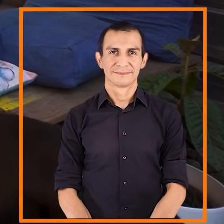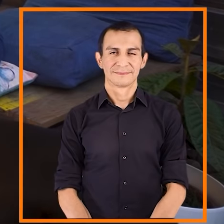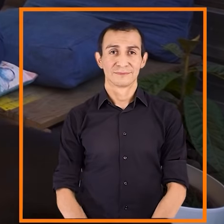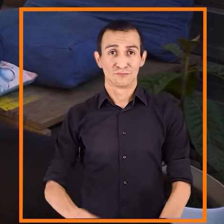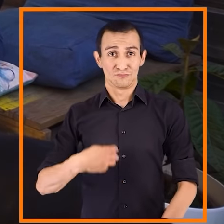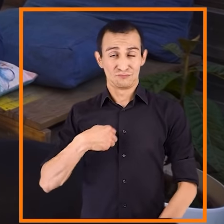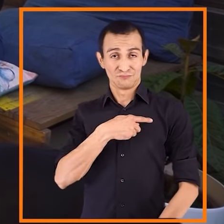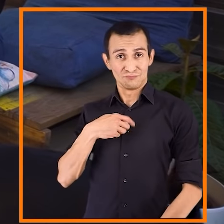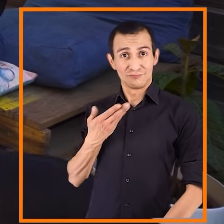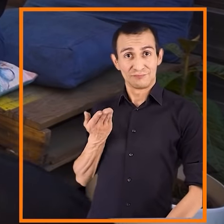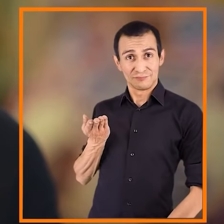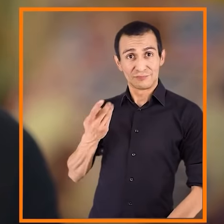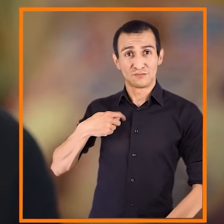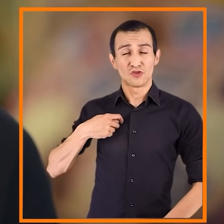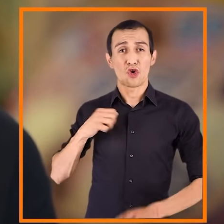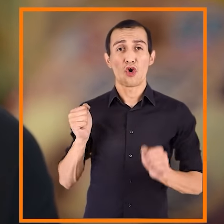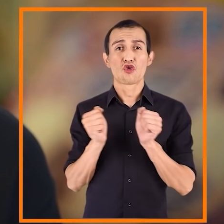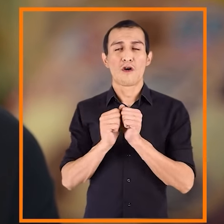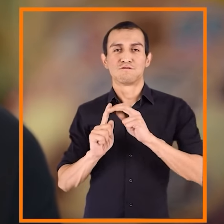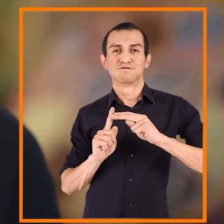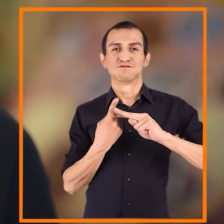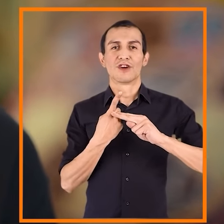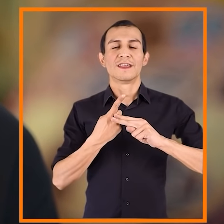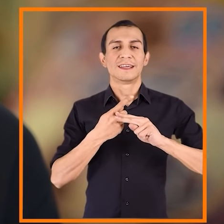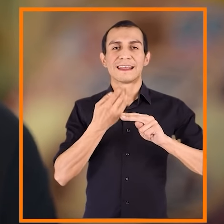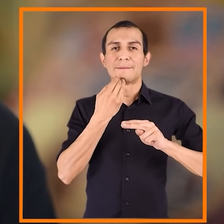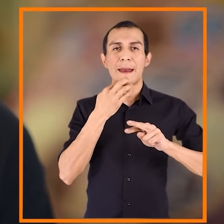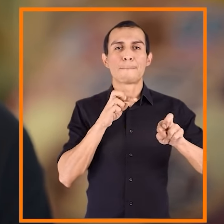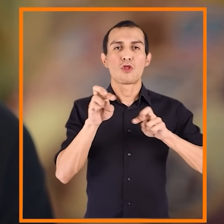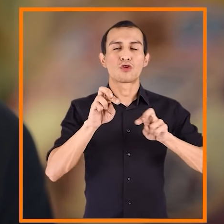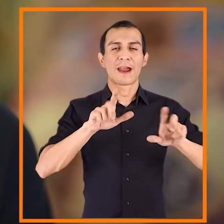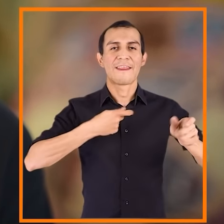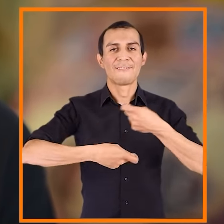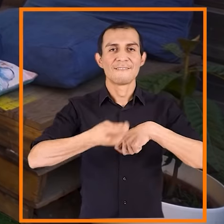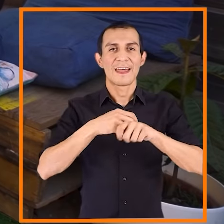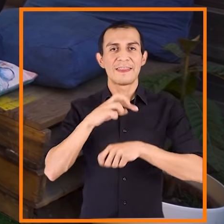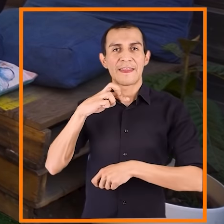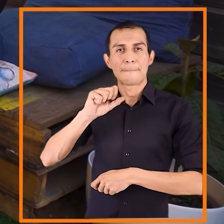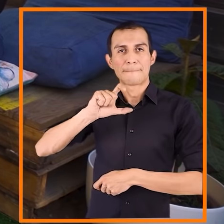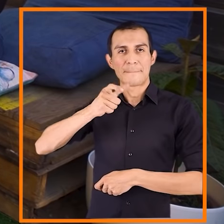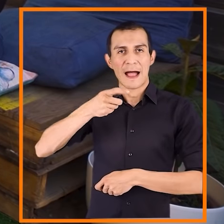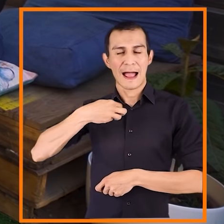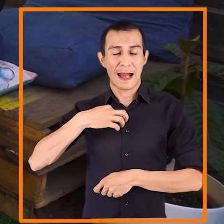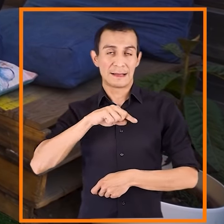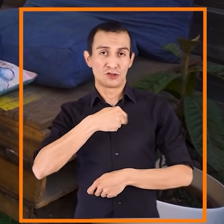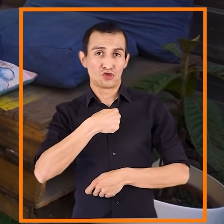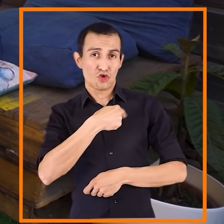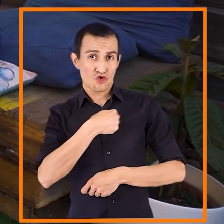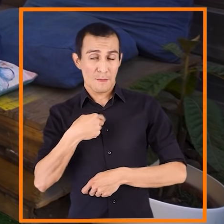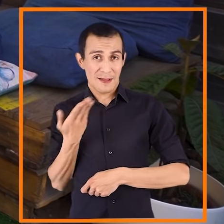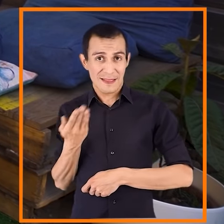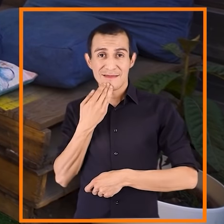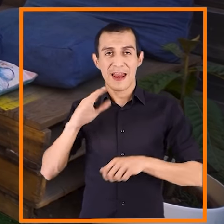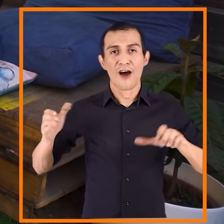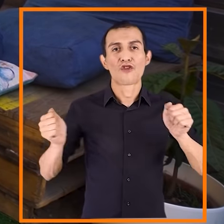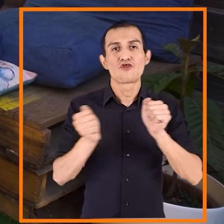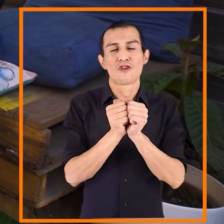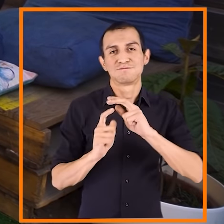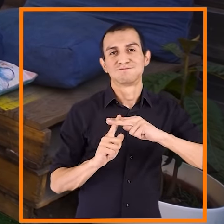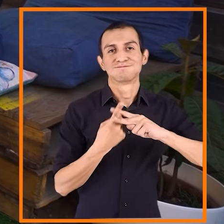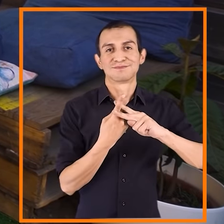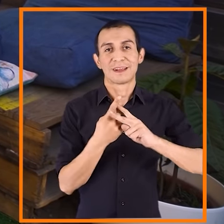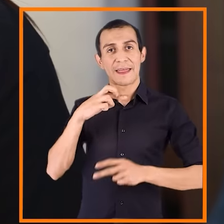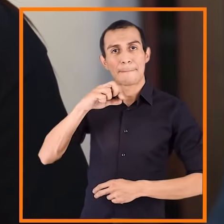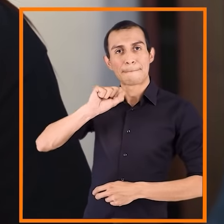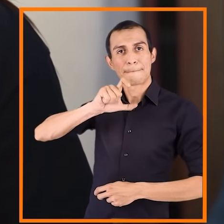Yo soy Isidora Azolas, cofundadora y directora de ventas y alianzas de Pagana. Yo soy Sofía Lillo. Soy cofundadora también